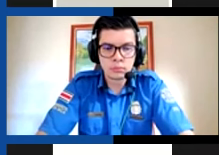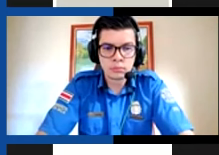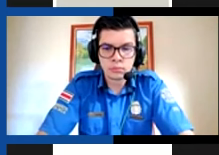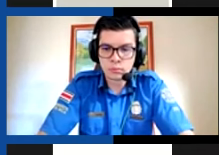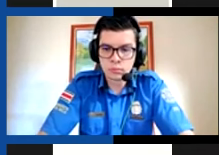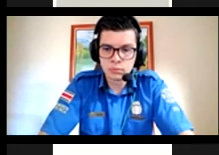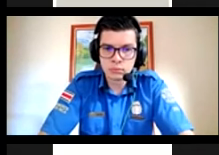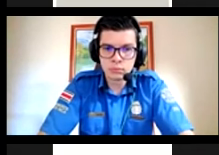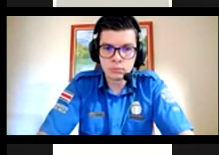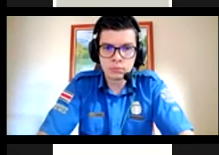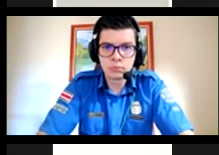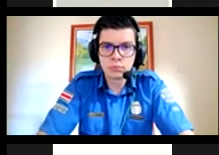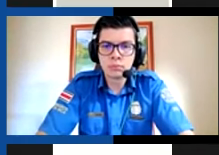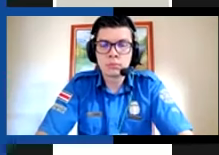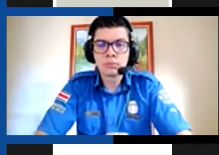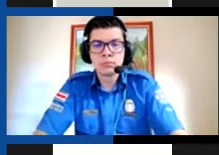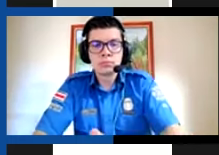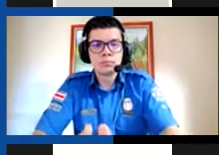les activo el micrófono.